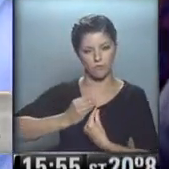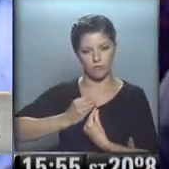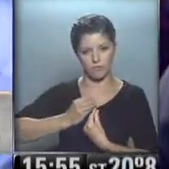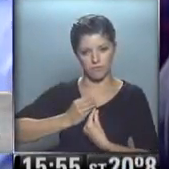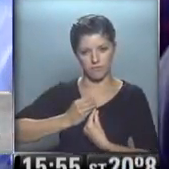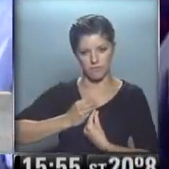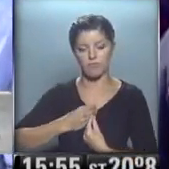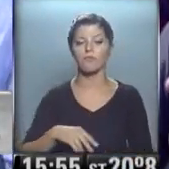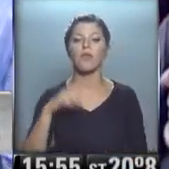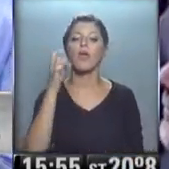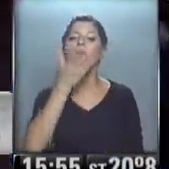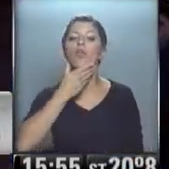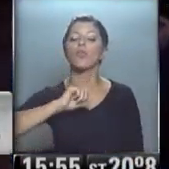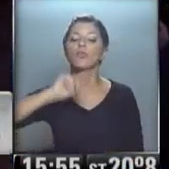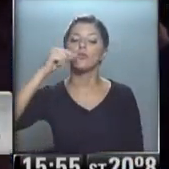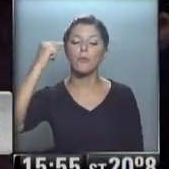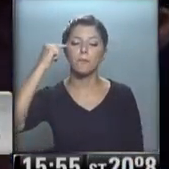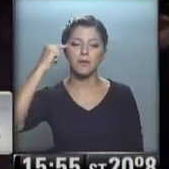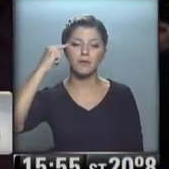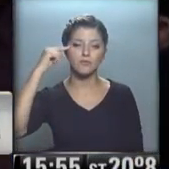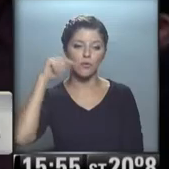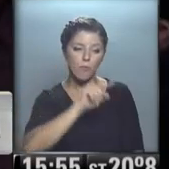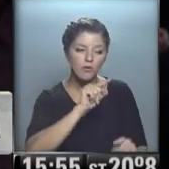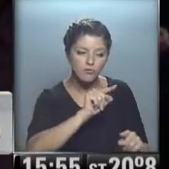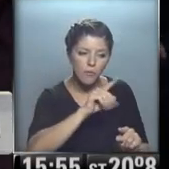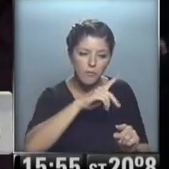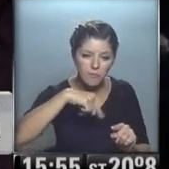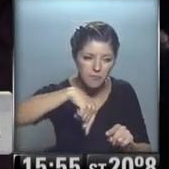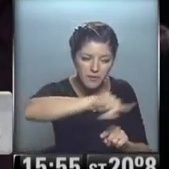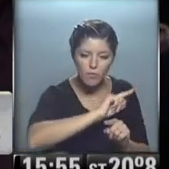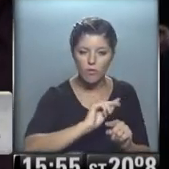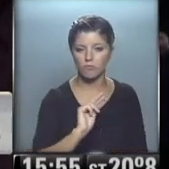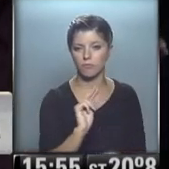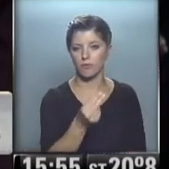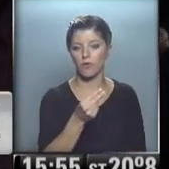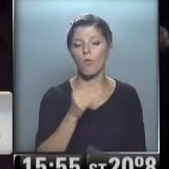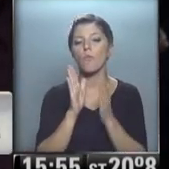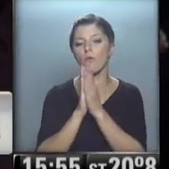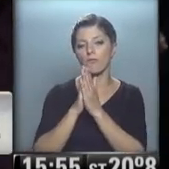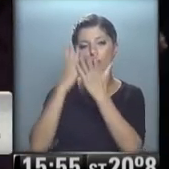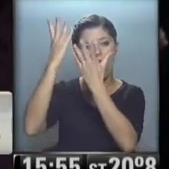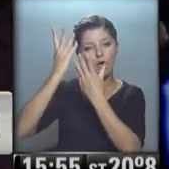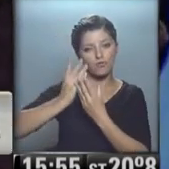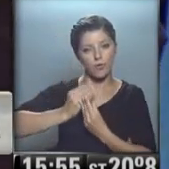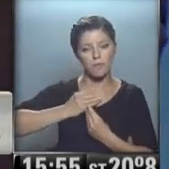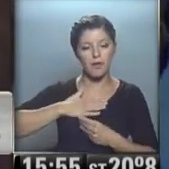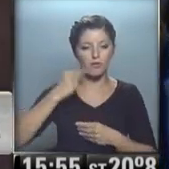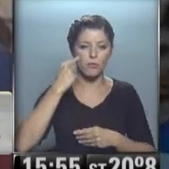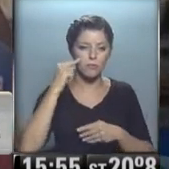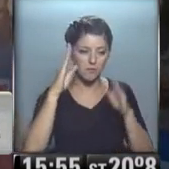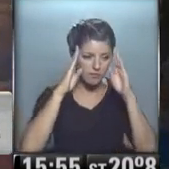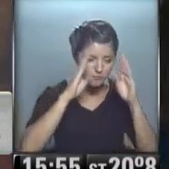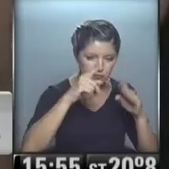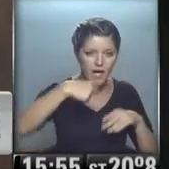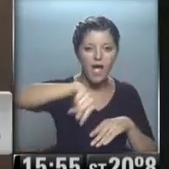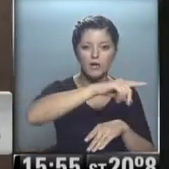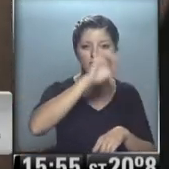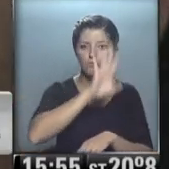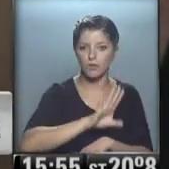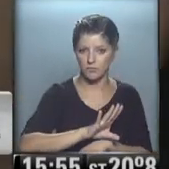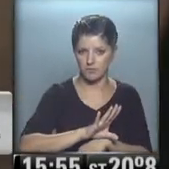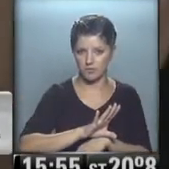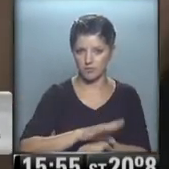Señor, sueño con morir por ellos. Ayúdame a vivir para ellos.